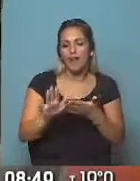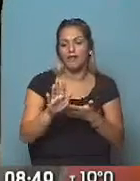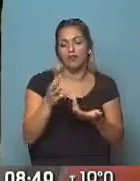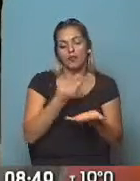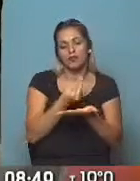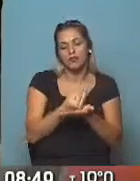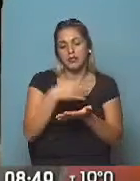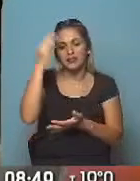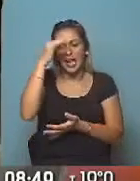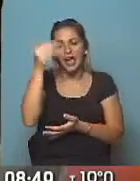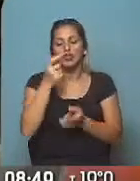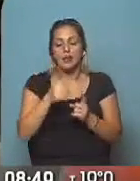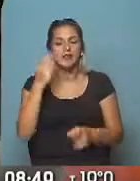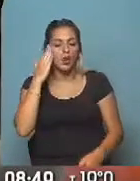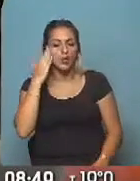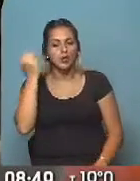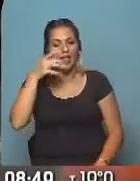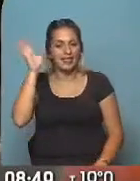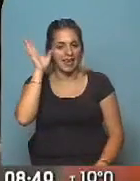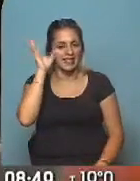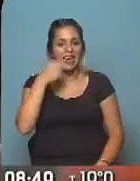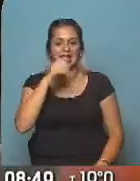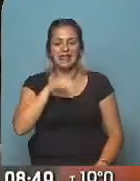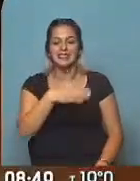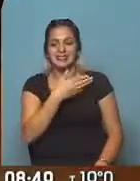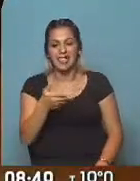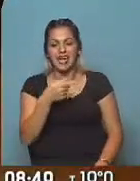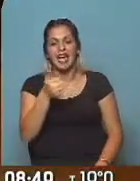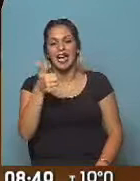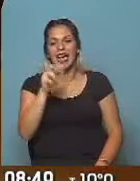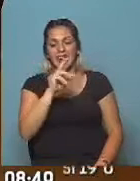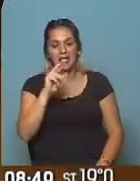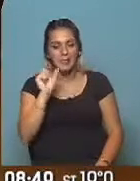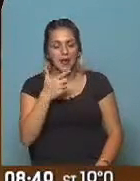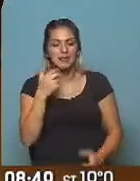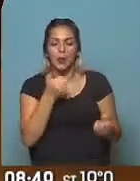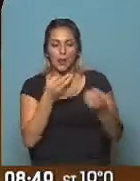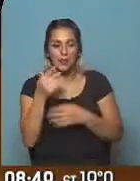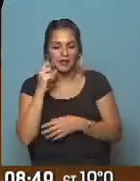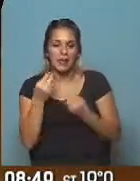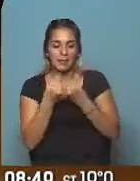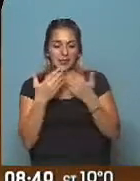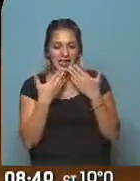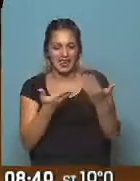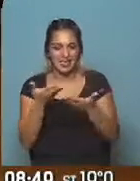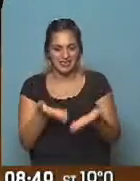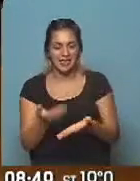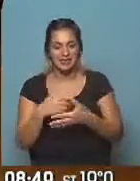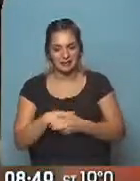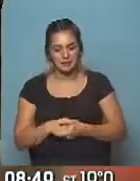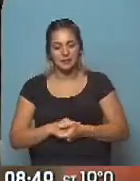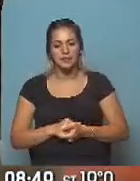cultural si se quiere de italia y para eso nos acompaña elisabetta arriba muy buenos días muchas gracias por estar con nosotros está mañana un placer